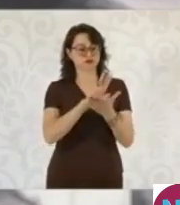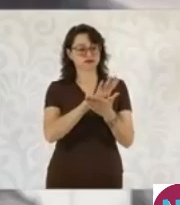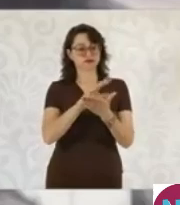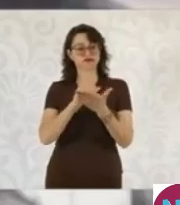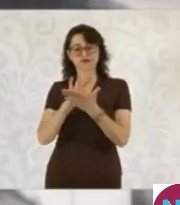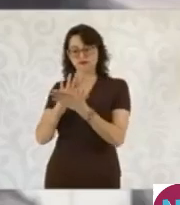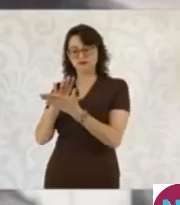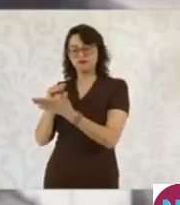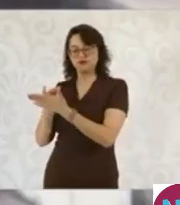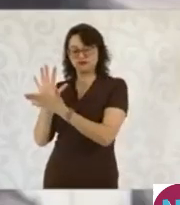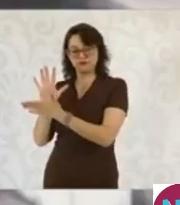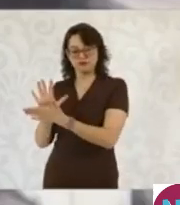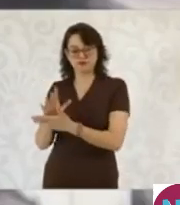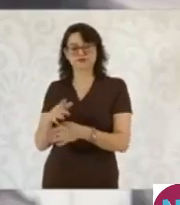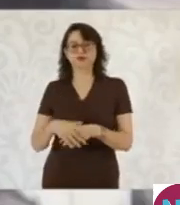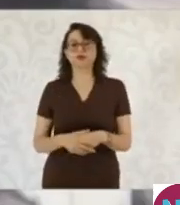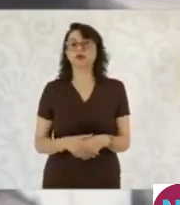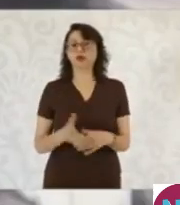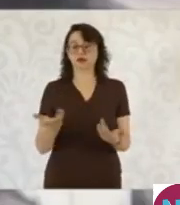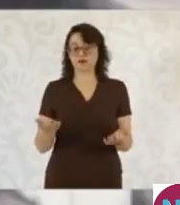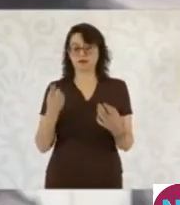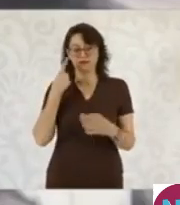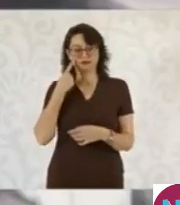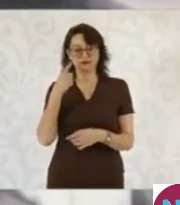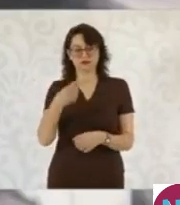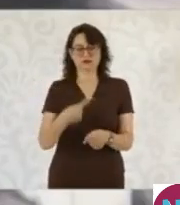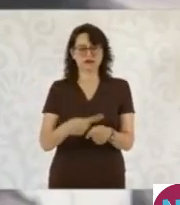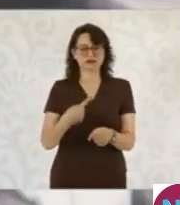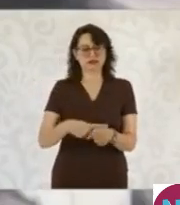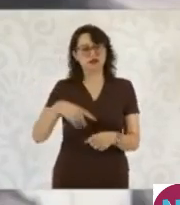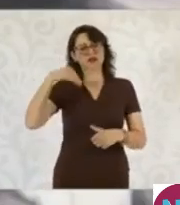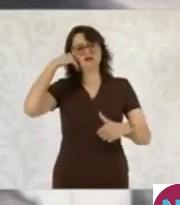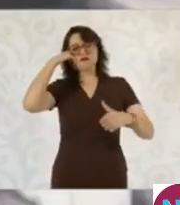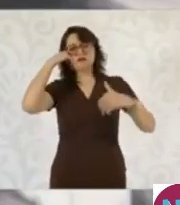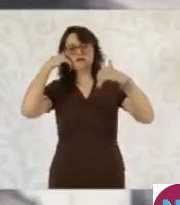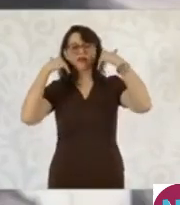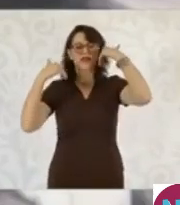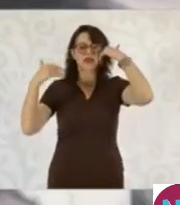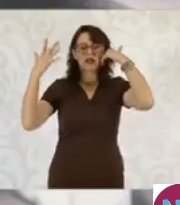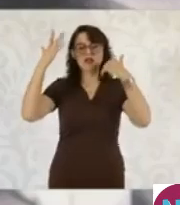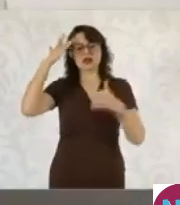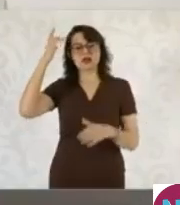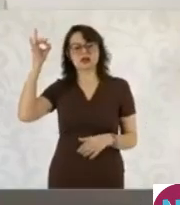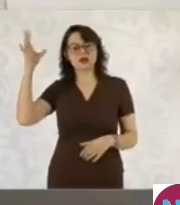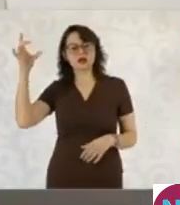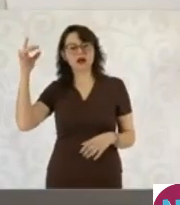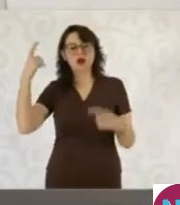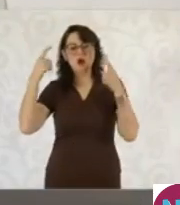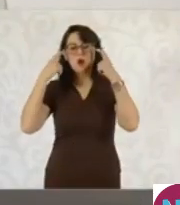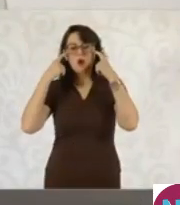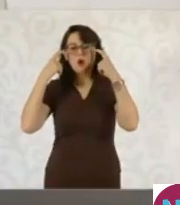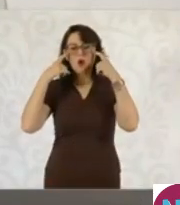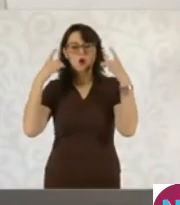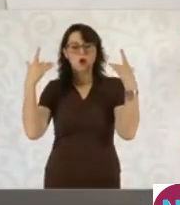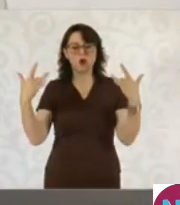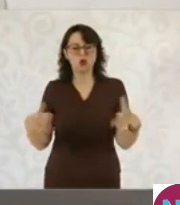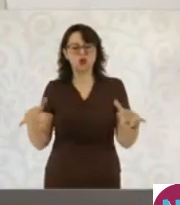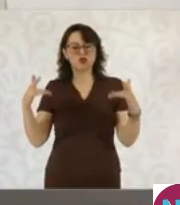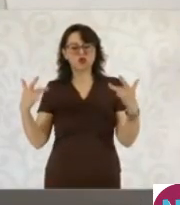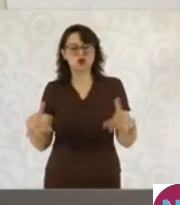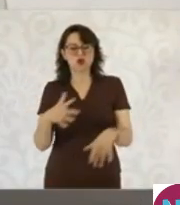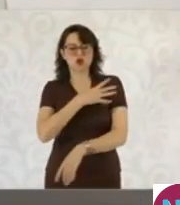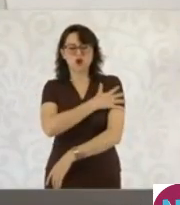dengue. Los síntomas son fiebre, dolor de cabeza, dolor retroocular detrás en los ojos,